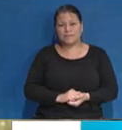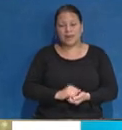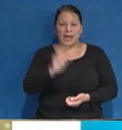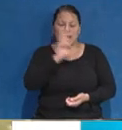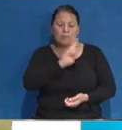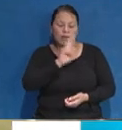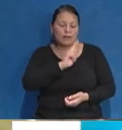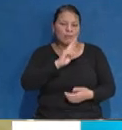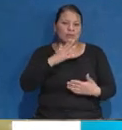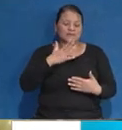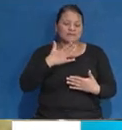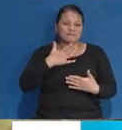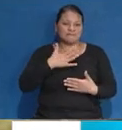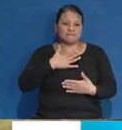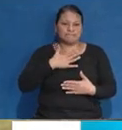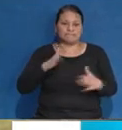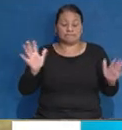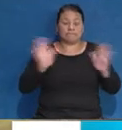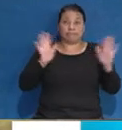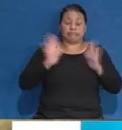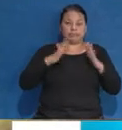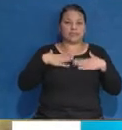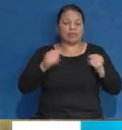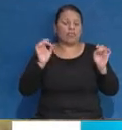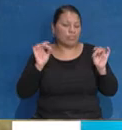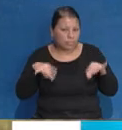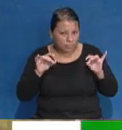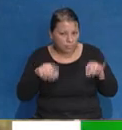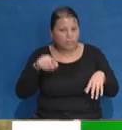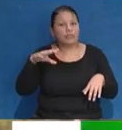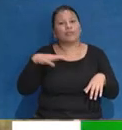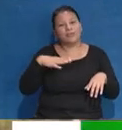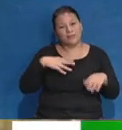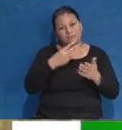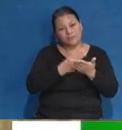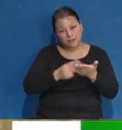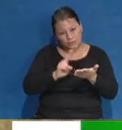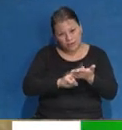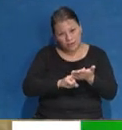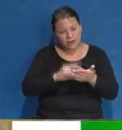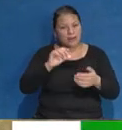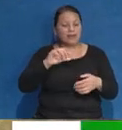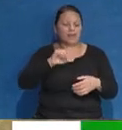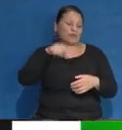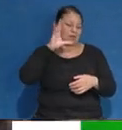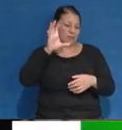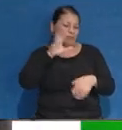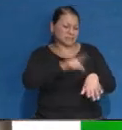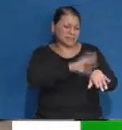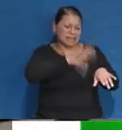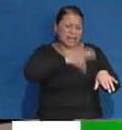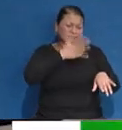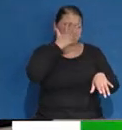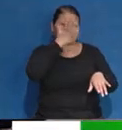choqueada por la situación y con una salud muy débil, recuperándose. Recordemos que perdió mucha cantidad de sangre y bueno, se